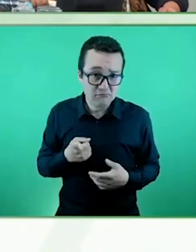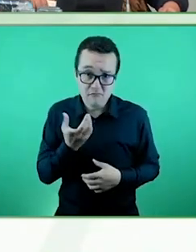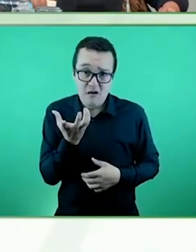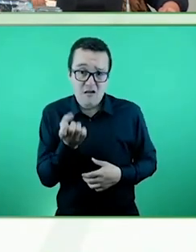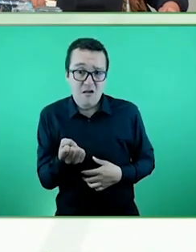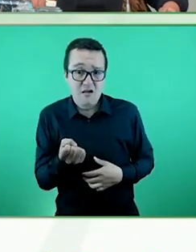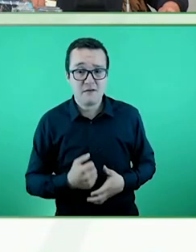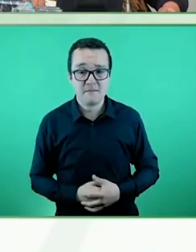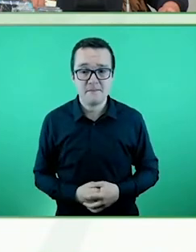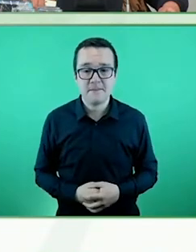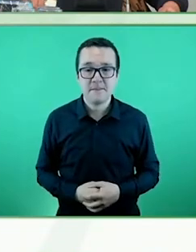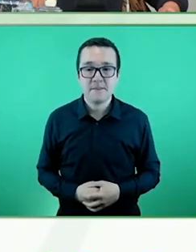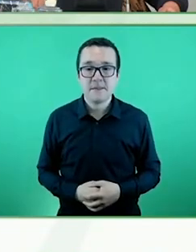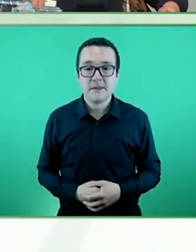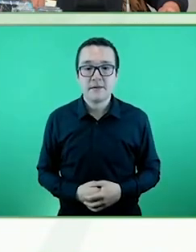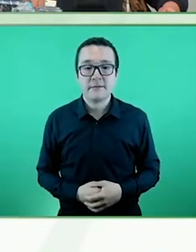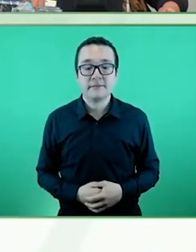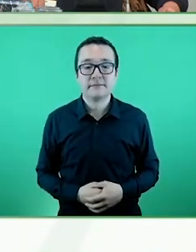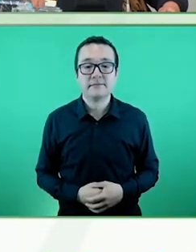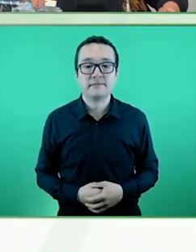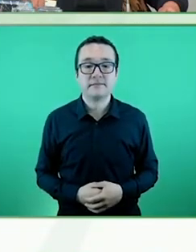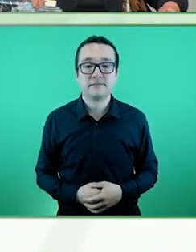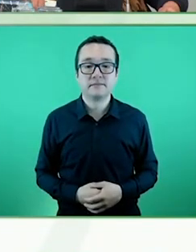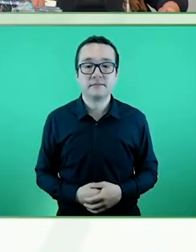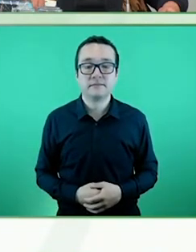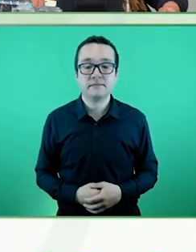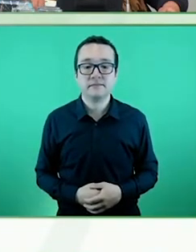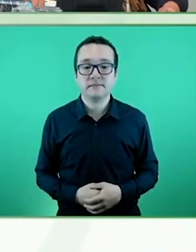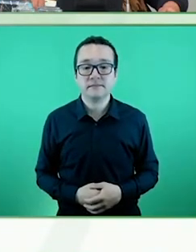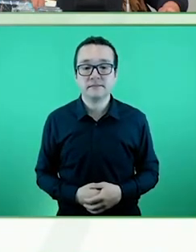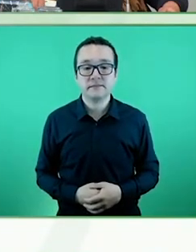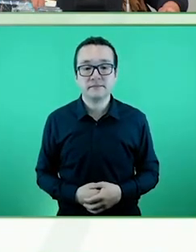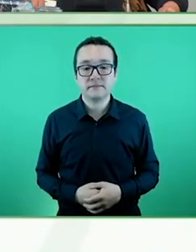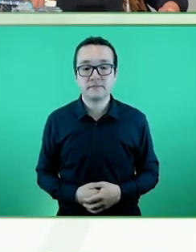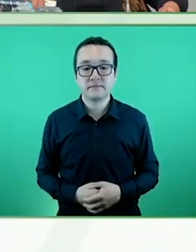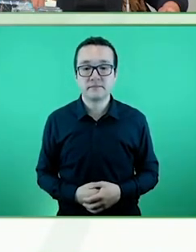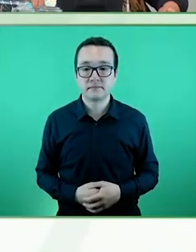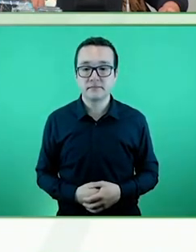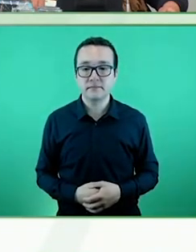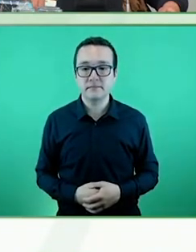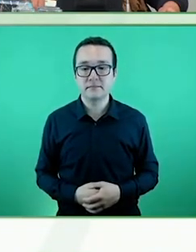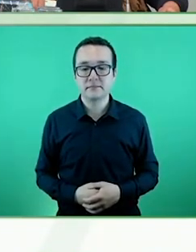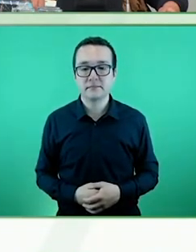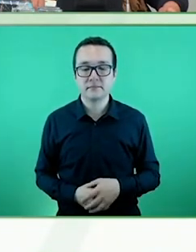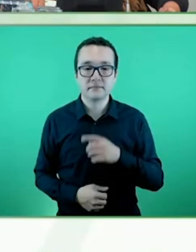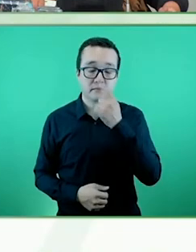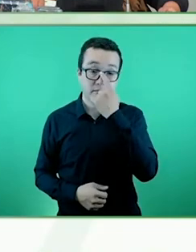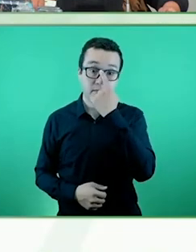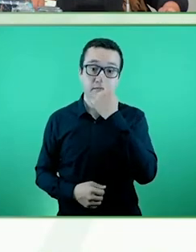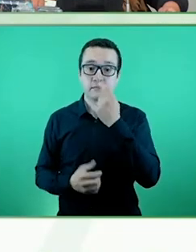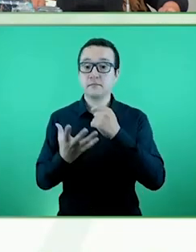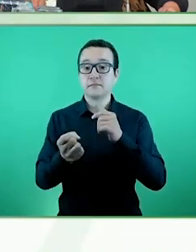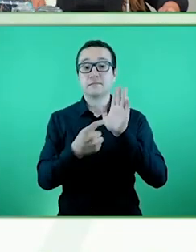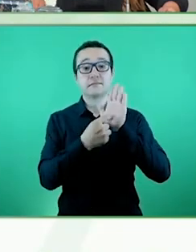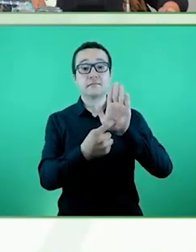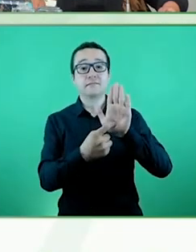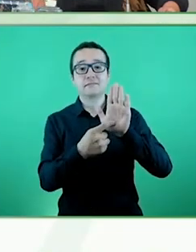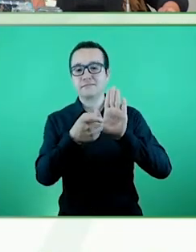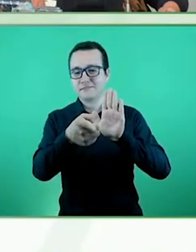No quiero dejar pasar esto de mostrarle, por ejemplo, uno de los productos estrellas que existen